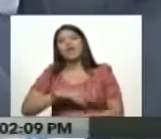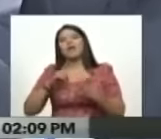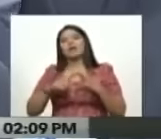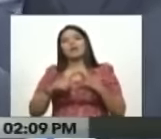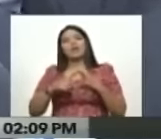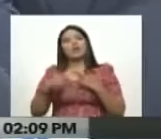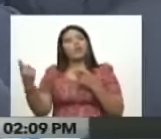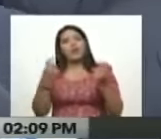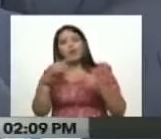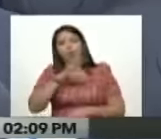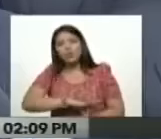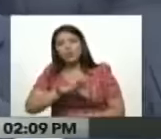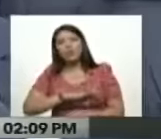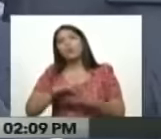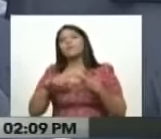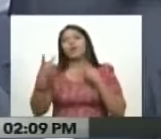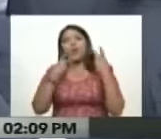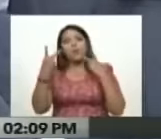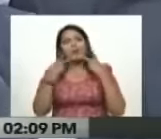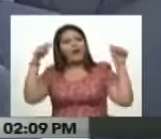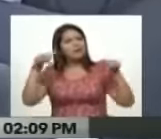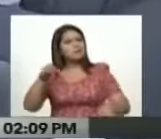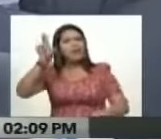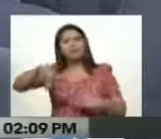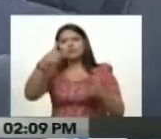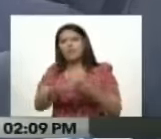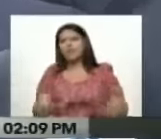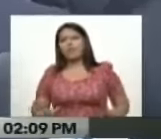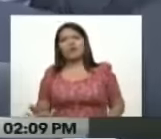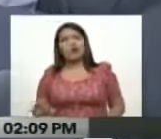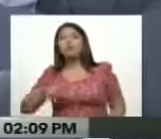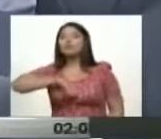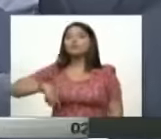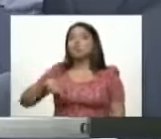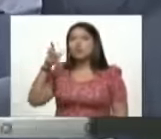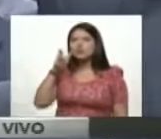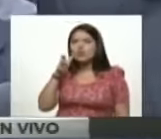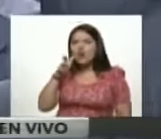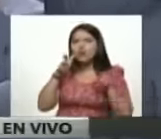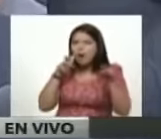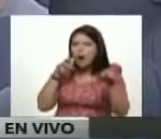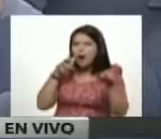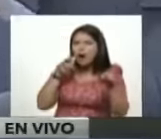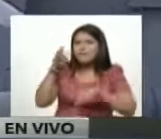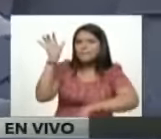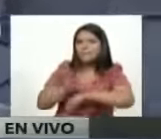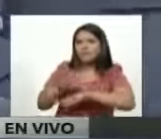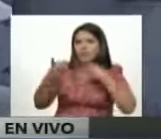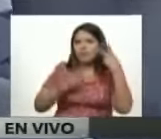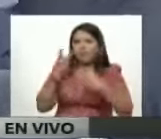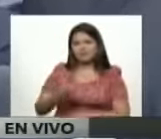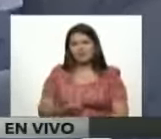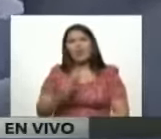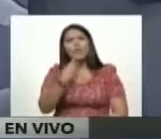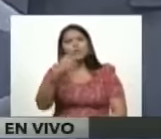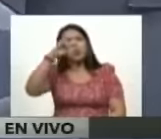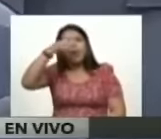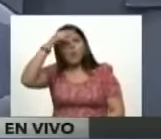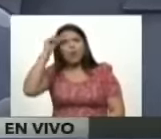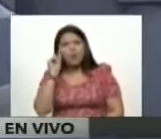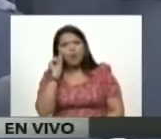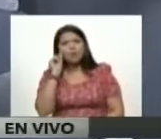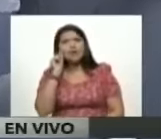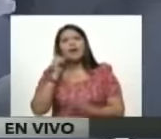derechos económicos, los derechos políticos. Aquí más nunca. Mire, cuando uno escucha a ellos hablar de presos políticos, lo dijo Jorge